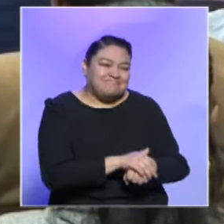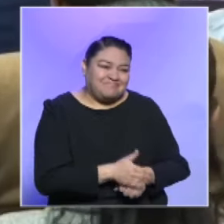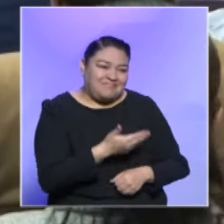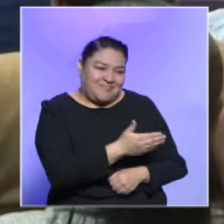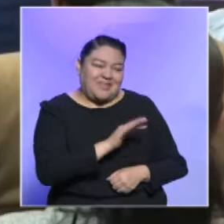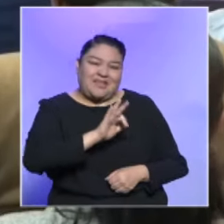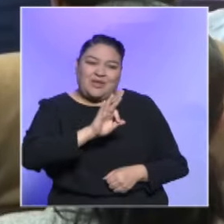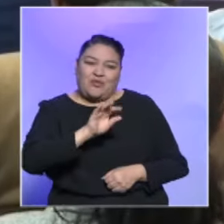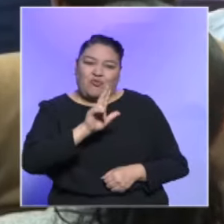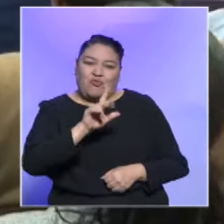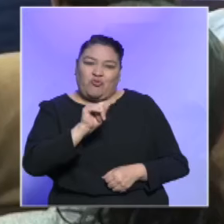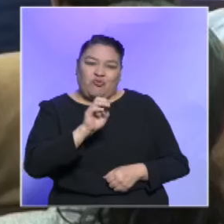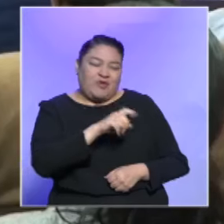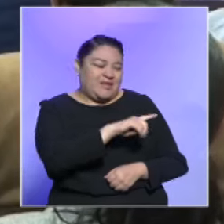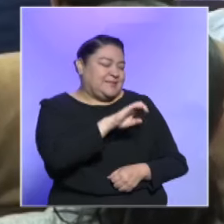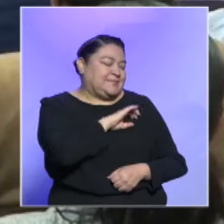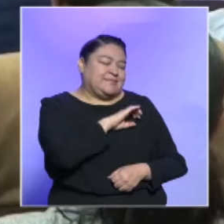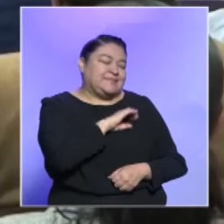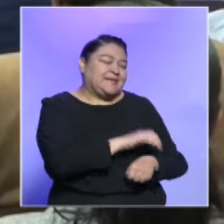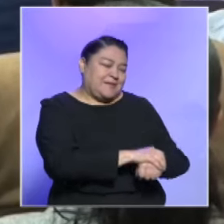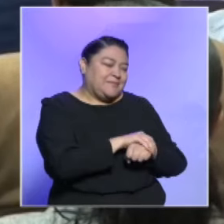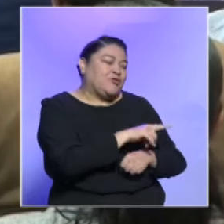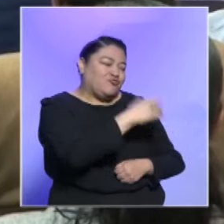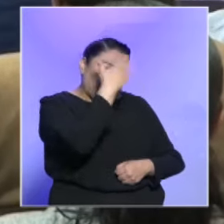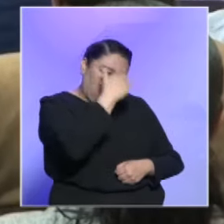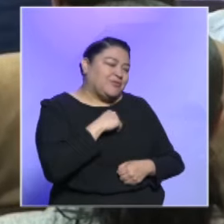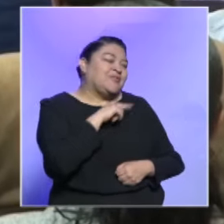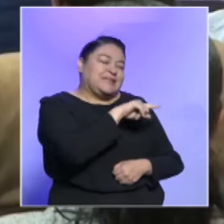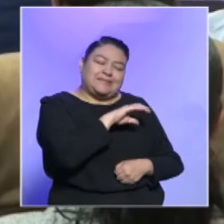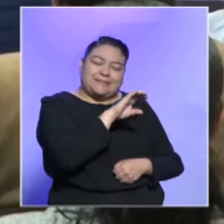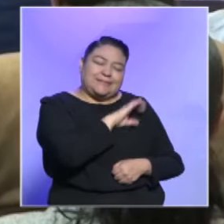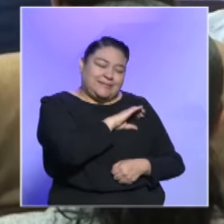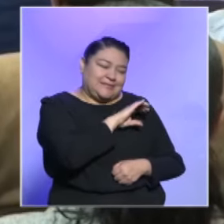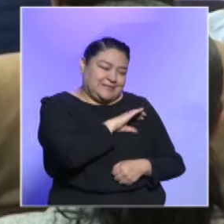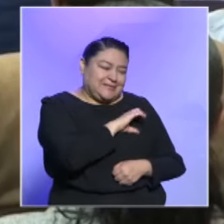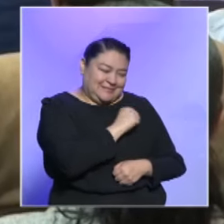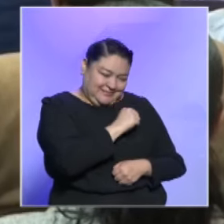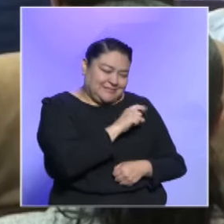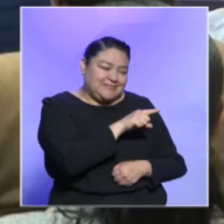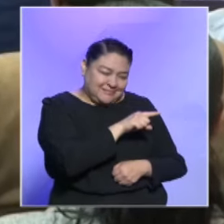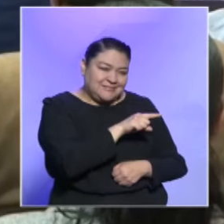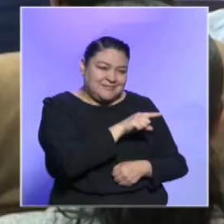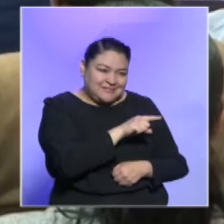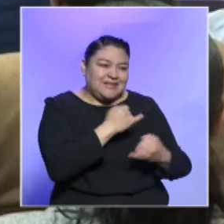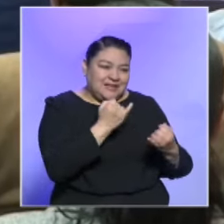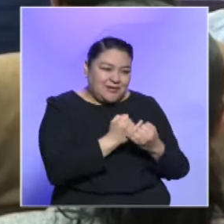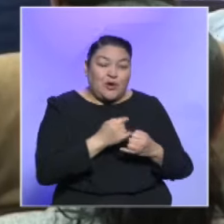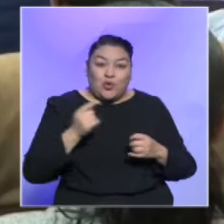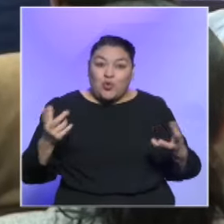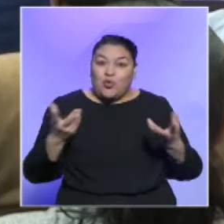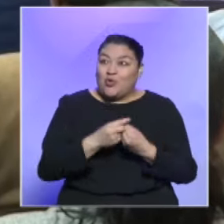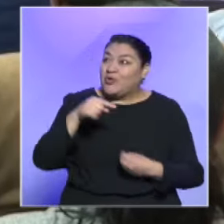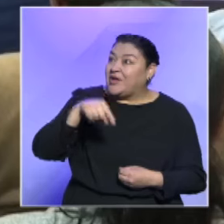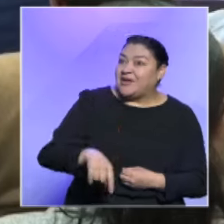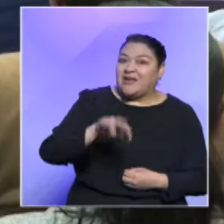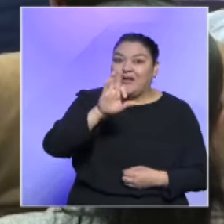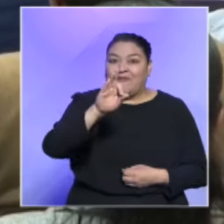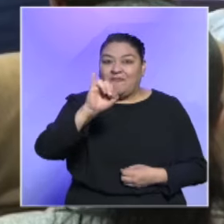Felipe Fuentes. De verdad, querido amigo, tú sabes todo el cariño que se te tiene y de verdad estar en la FIL, una FIL más